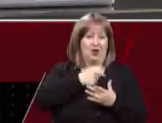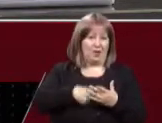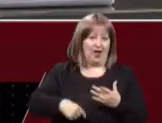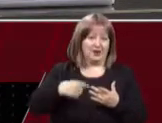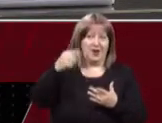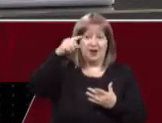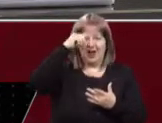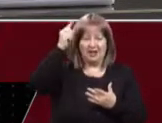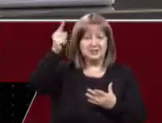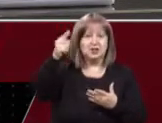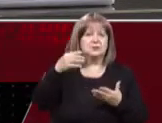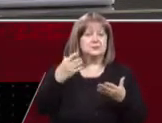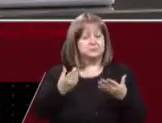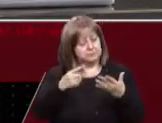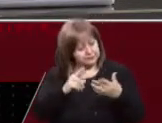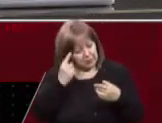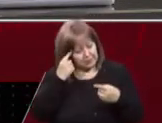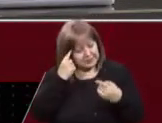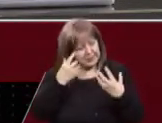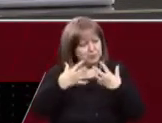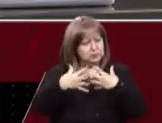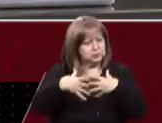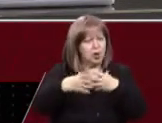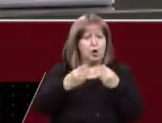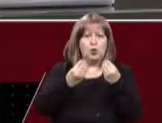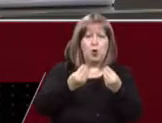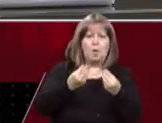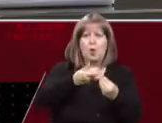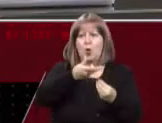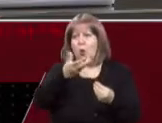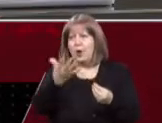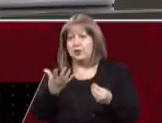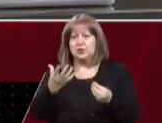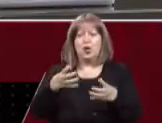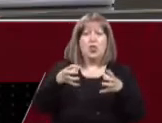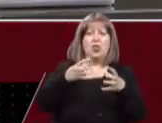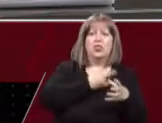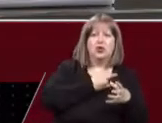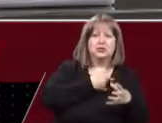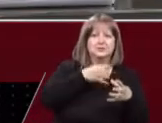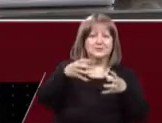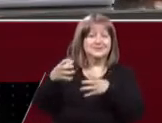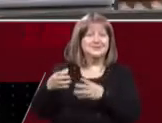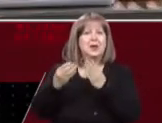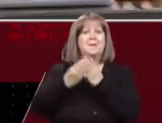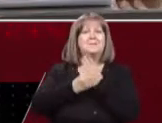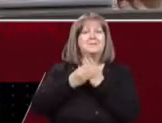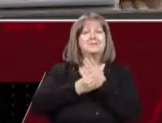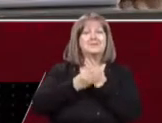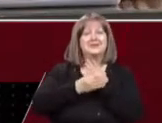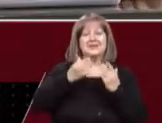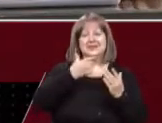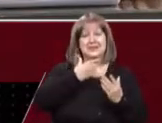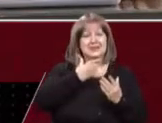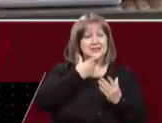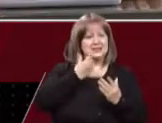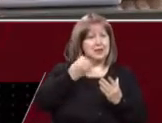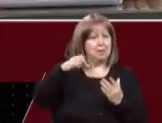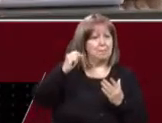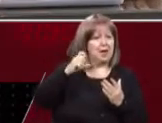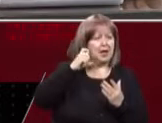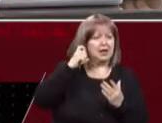ahora una pluma de definición nueva porque Victoria Tolosa Paz es la flamante ministra de Desarrollo Social de la Nación y es